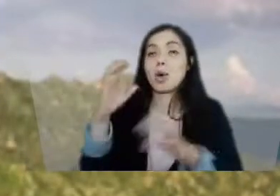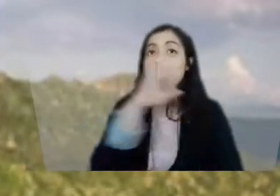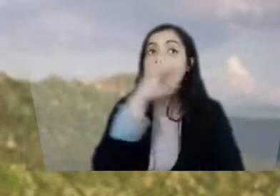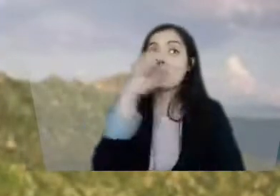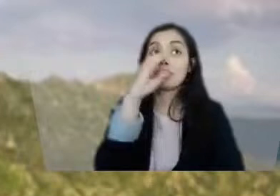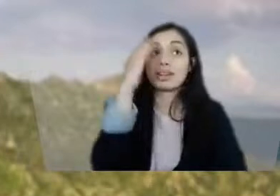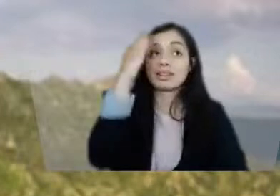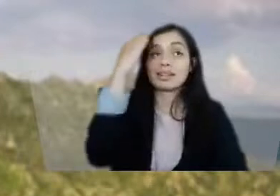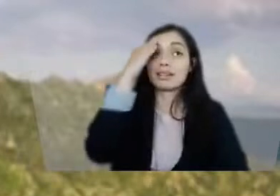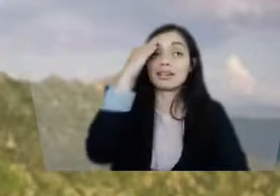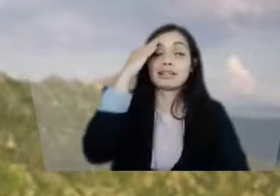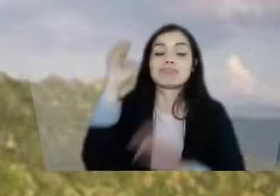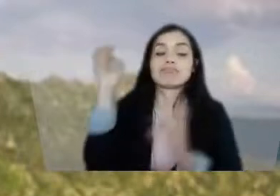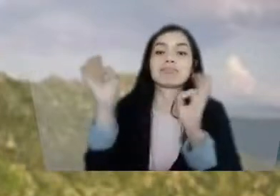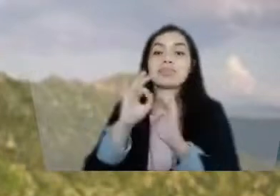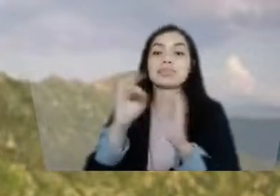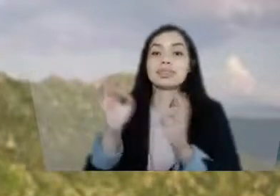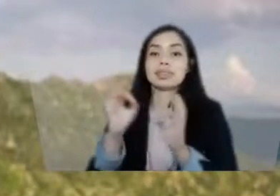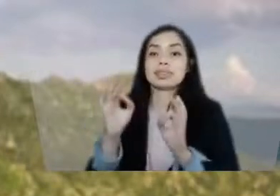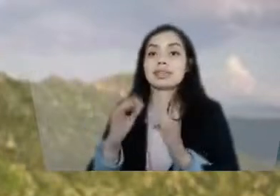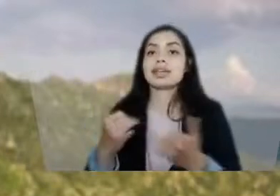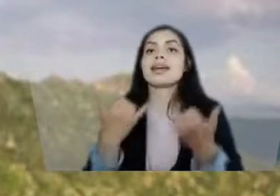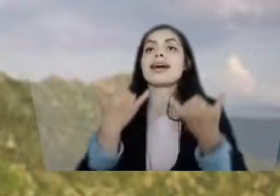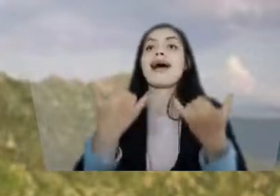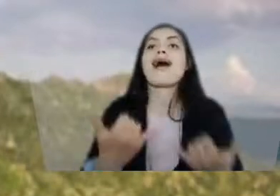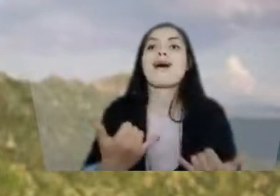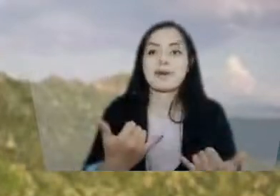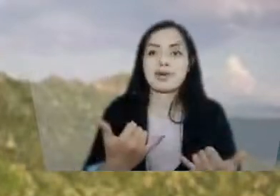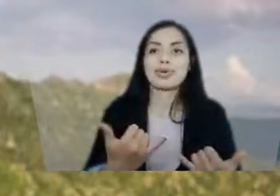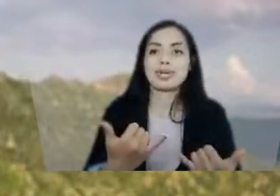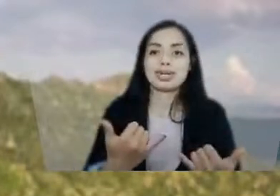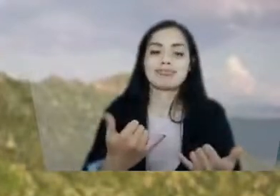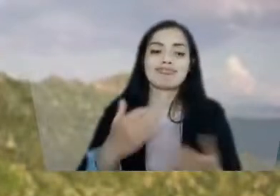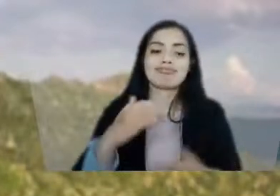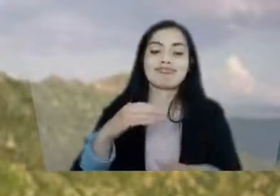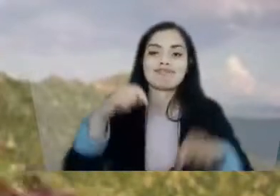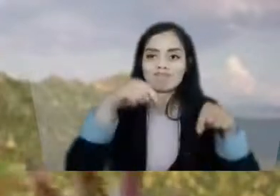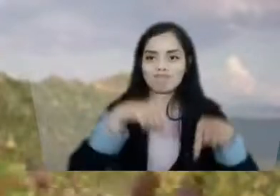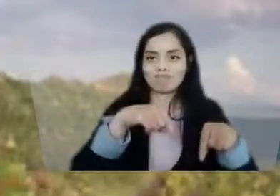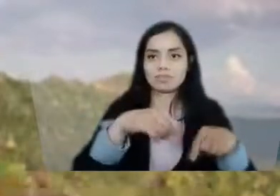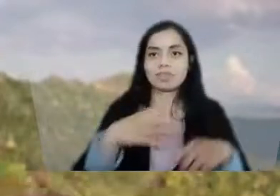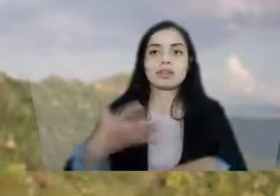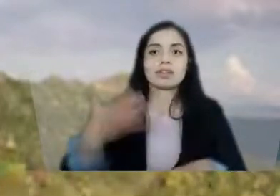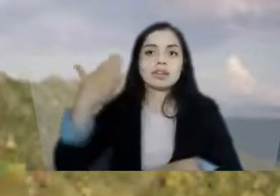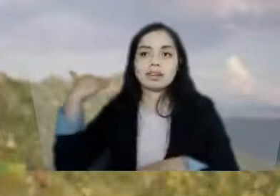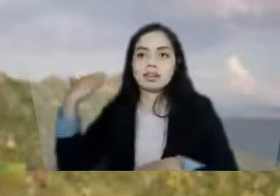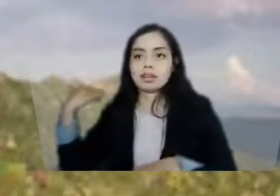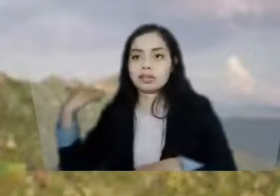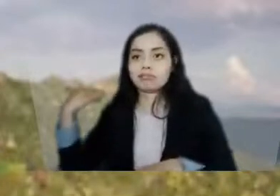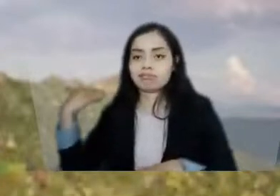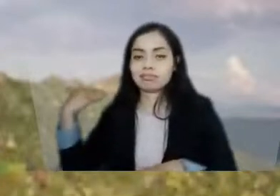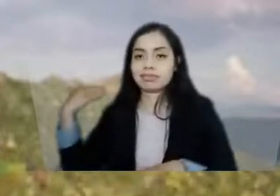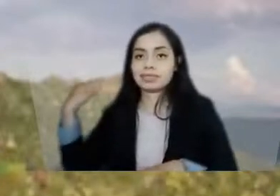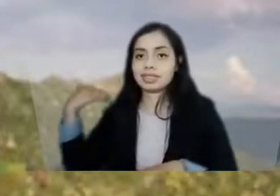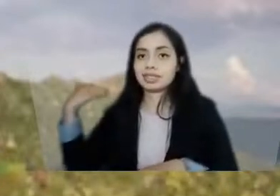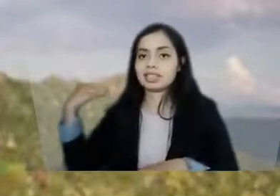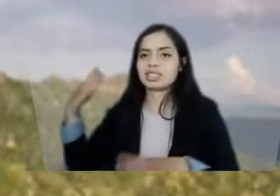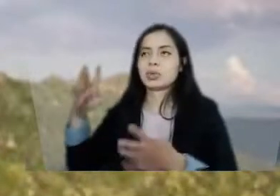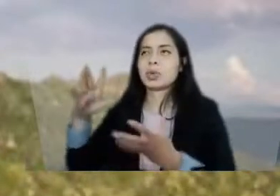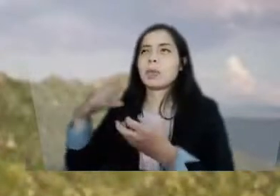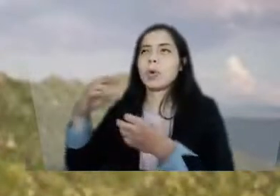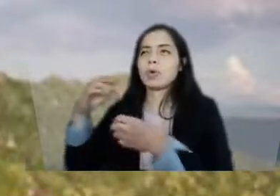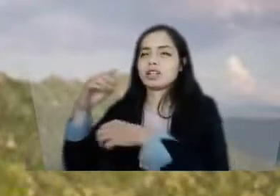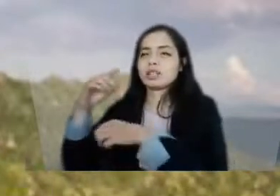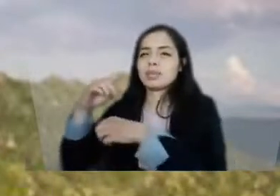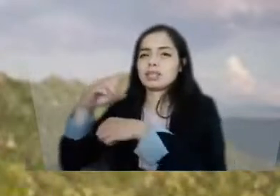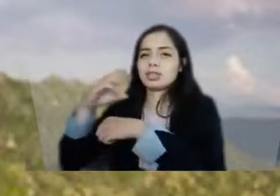ahora son totalmente distintas. Lo que acabo de escribir anteriormente es lo que yo llamo una expedición helicóptero o una expedición paracaídas,